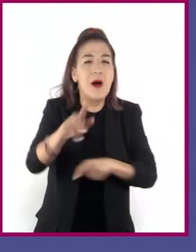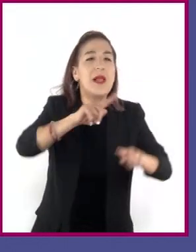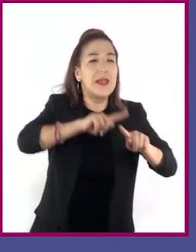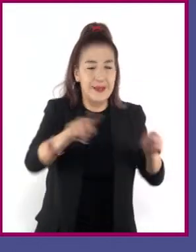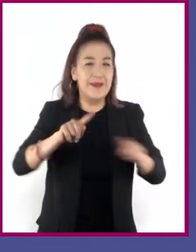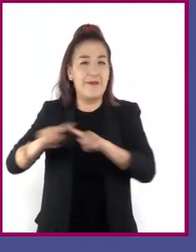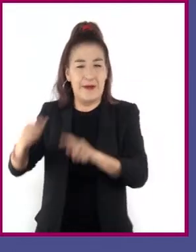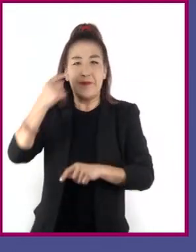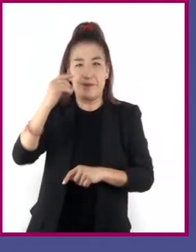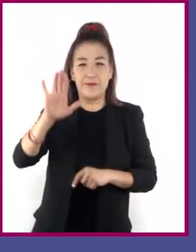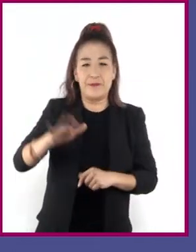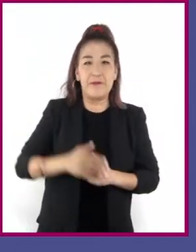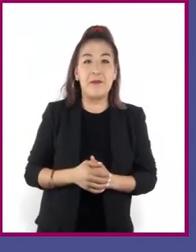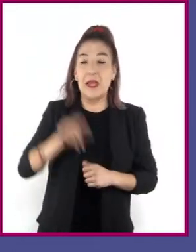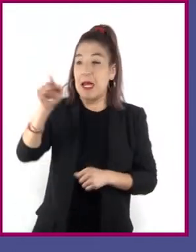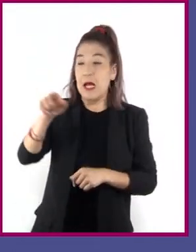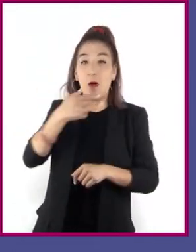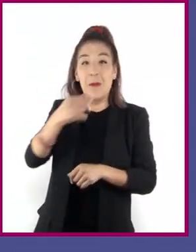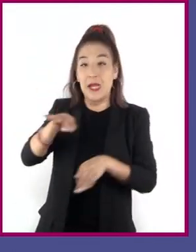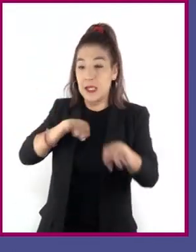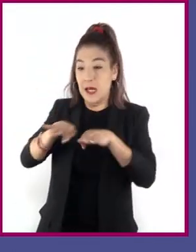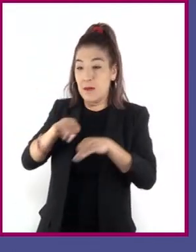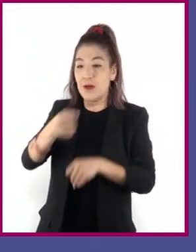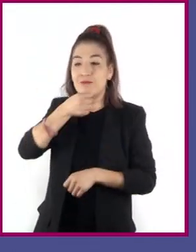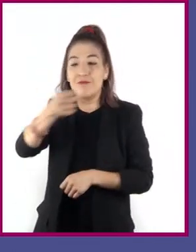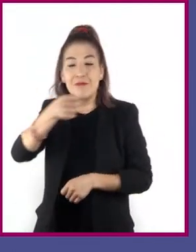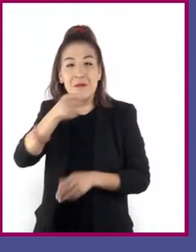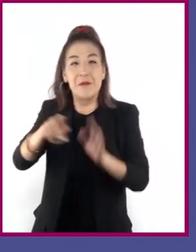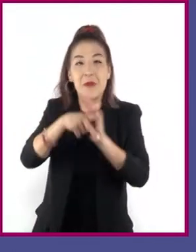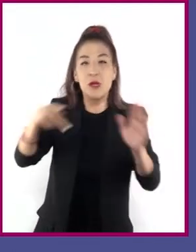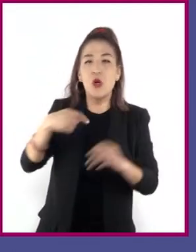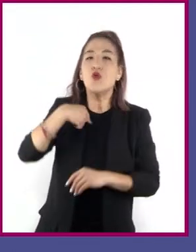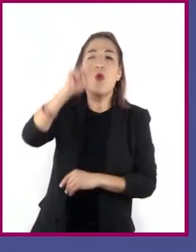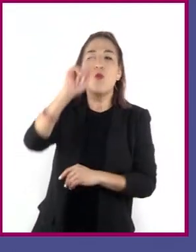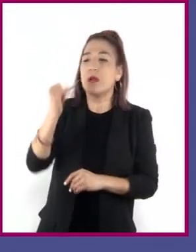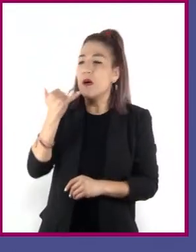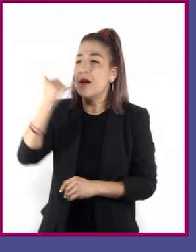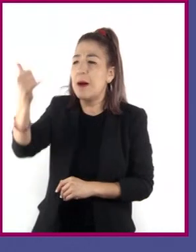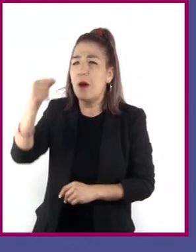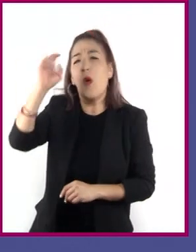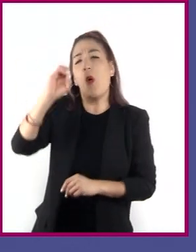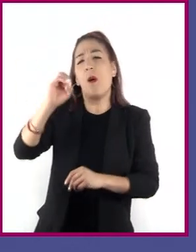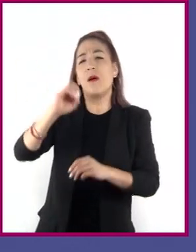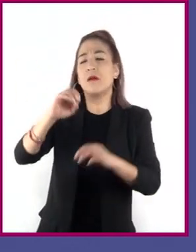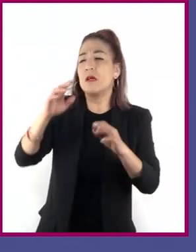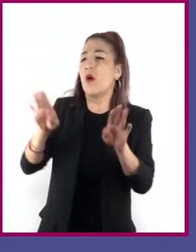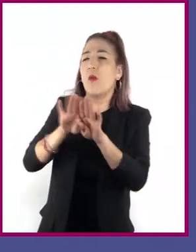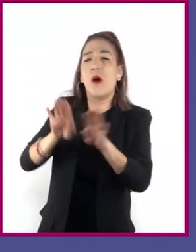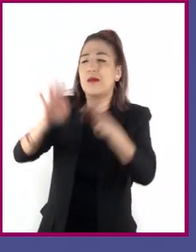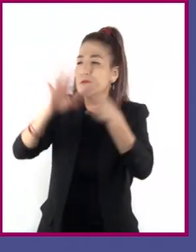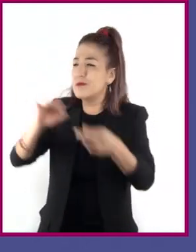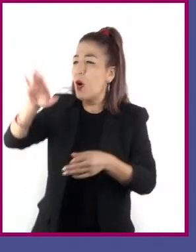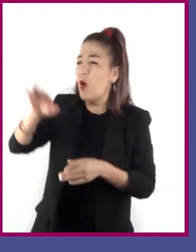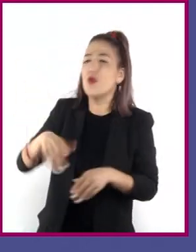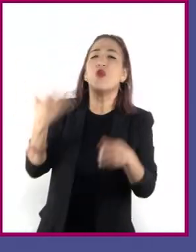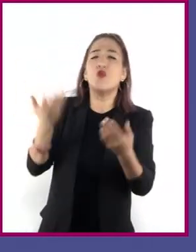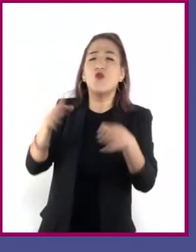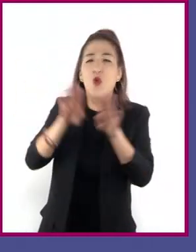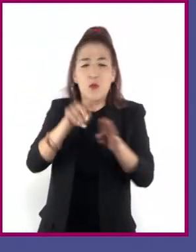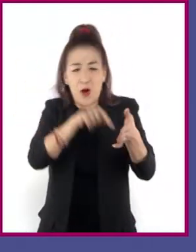en el reportero nada más le hablas para consultarle para precisión de datos precisión de cifras